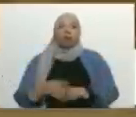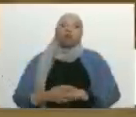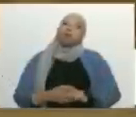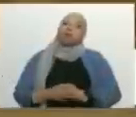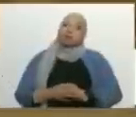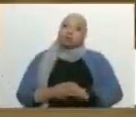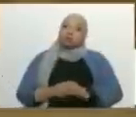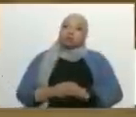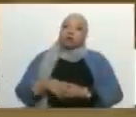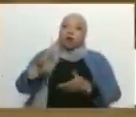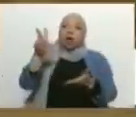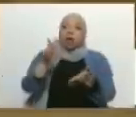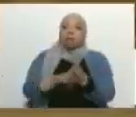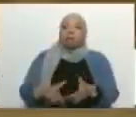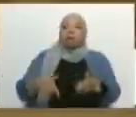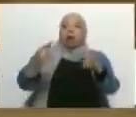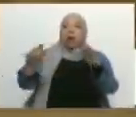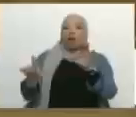y aprobábamos